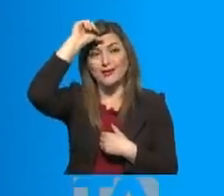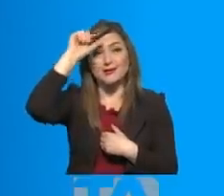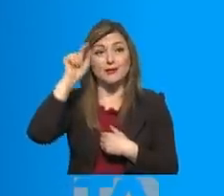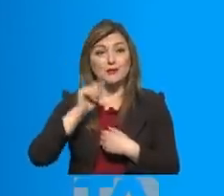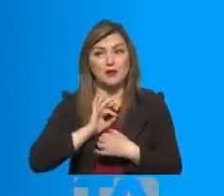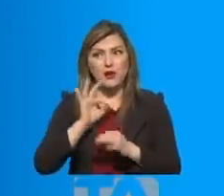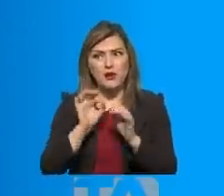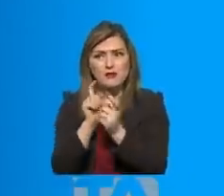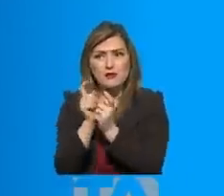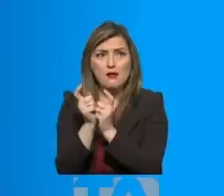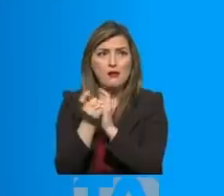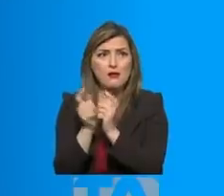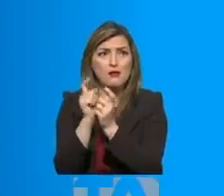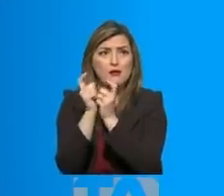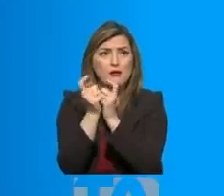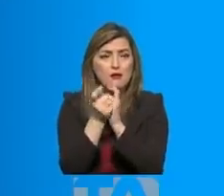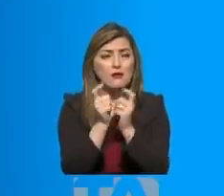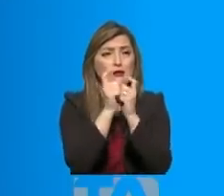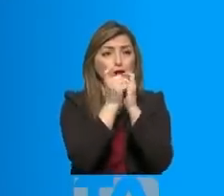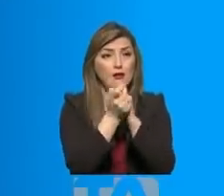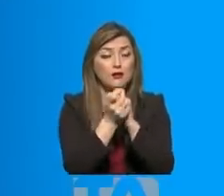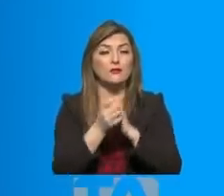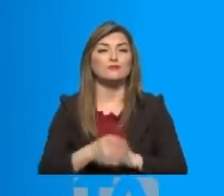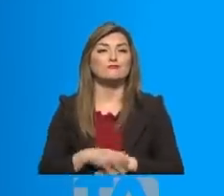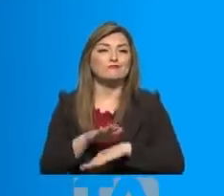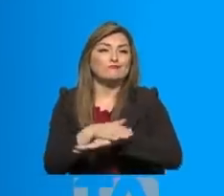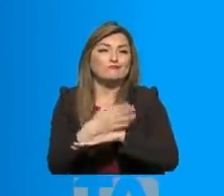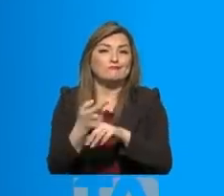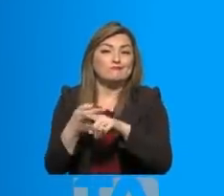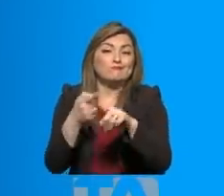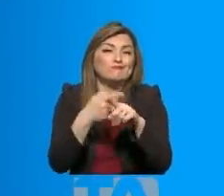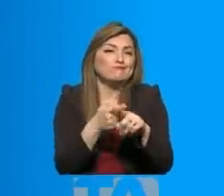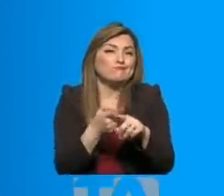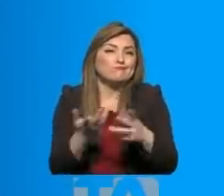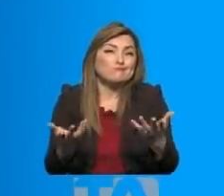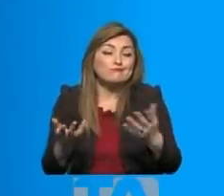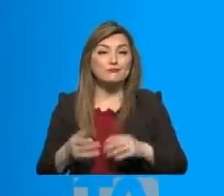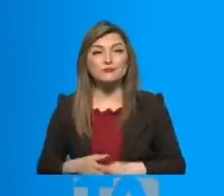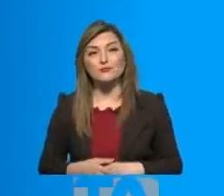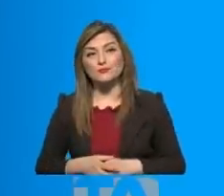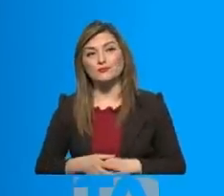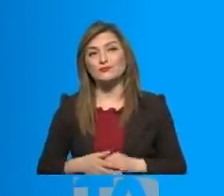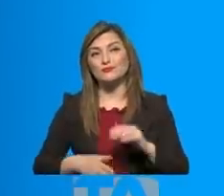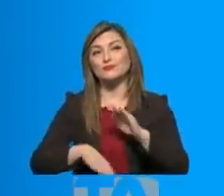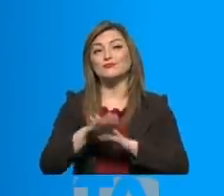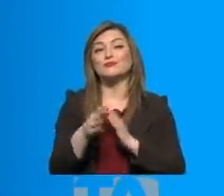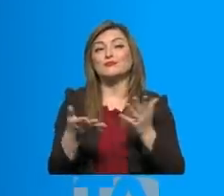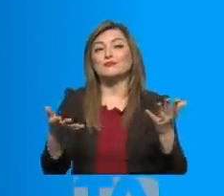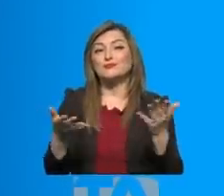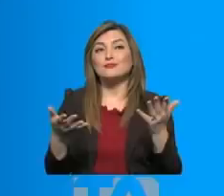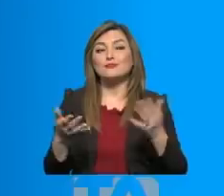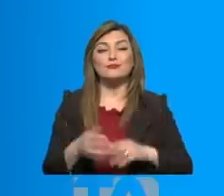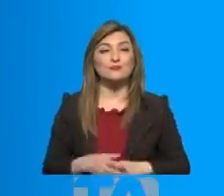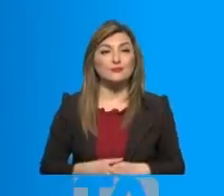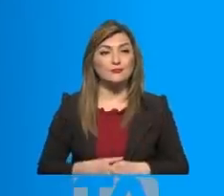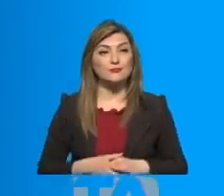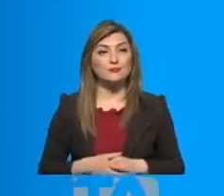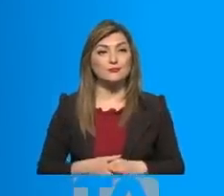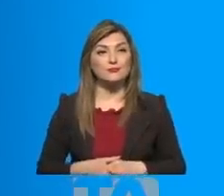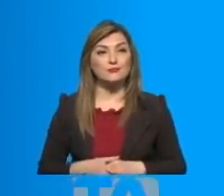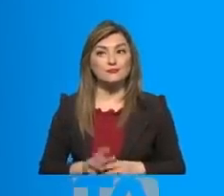virus mutan constantemente, obviamente esto produce distintas variantes. La mayoría de las variantes usualmente no